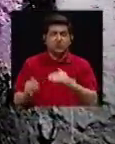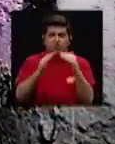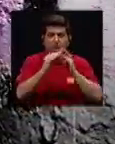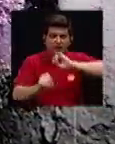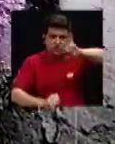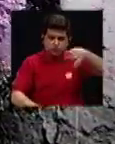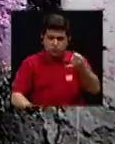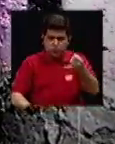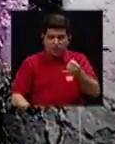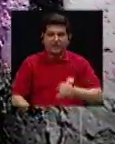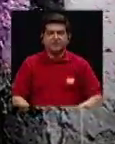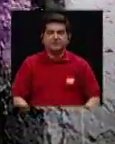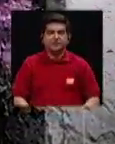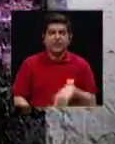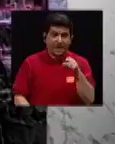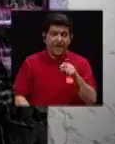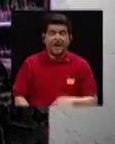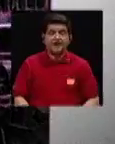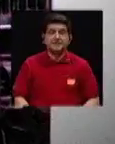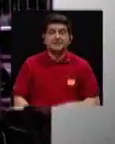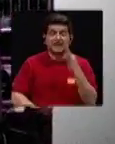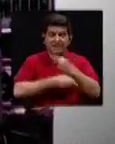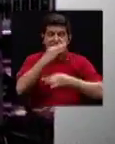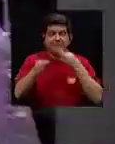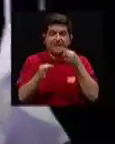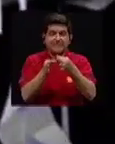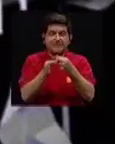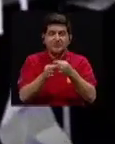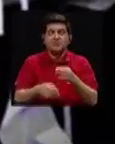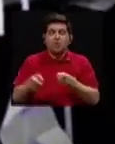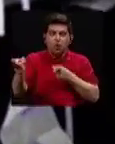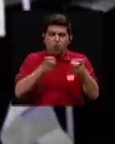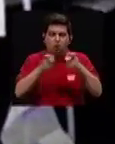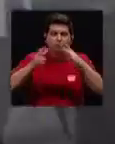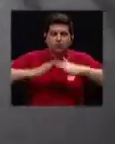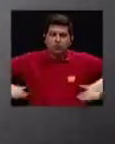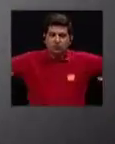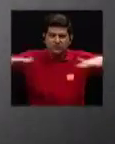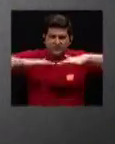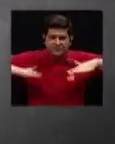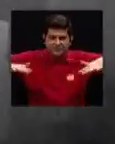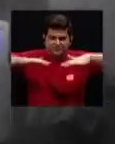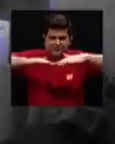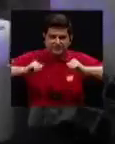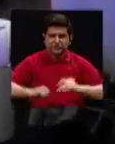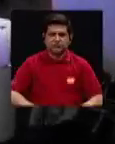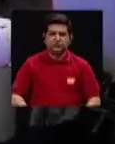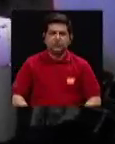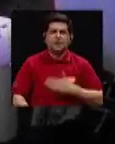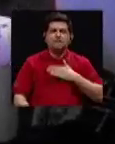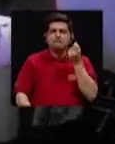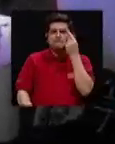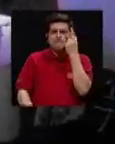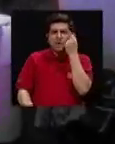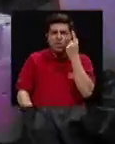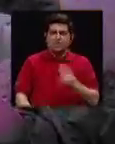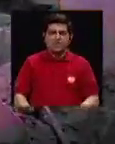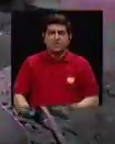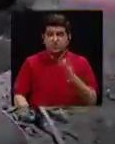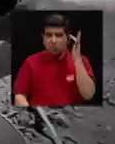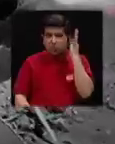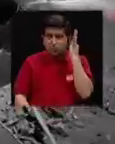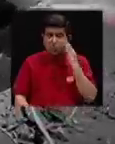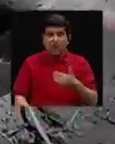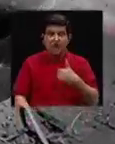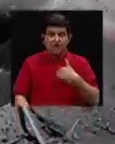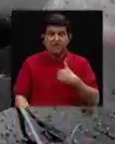pero por ejemplo en el caso de Ciudad Juárez eh eh es un enunciado de jurisdicción de dominio sobre un territorio porque Eh mi